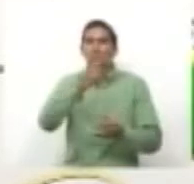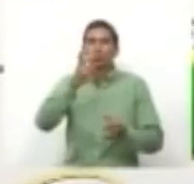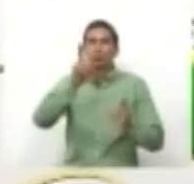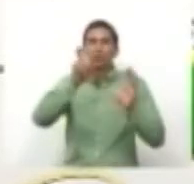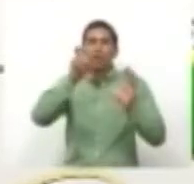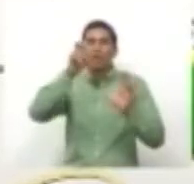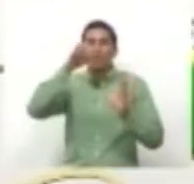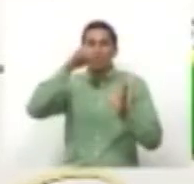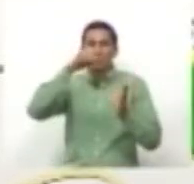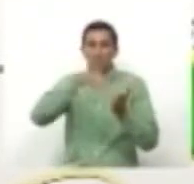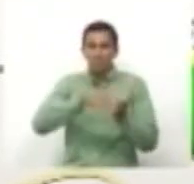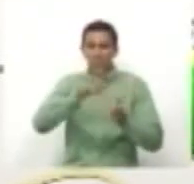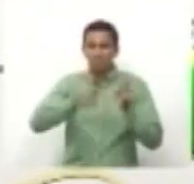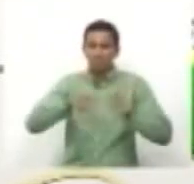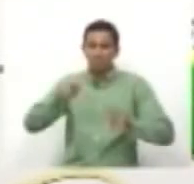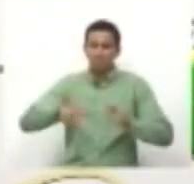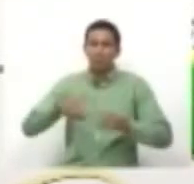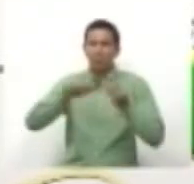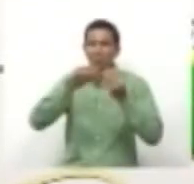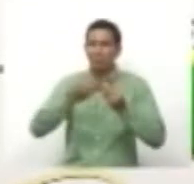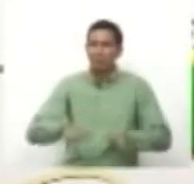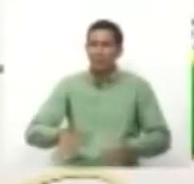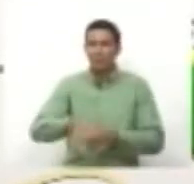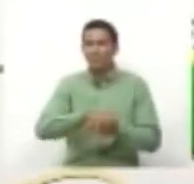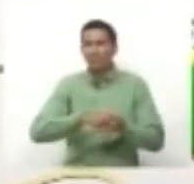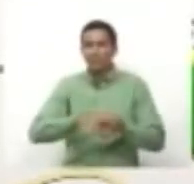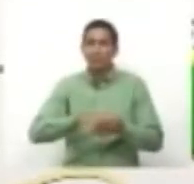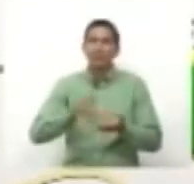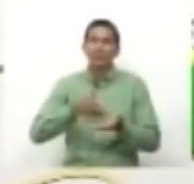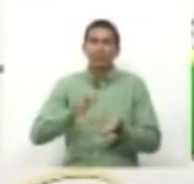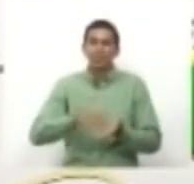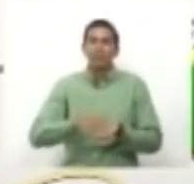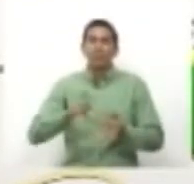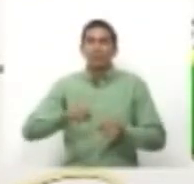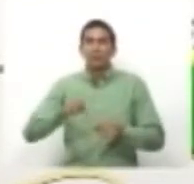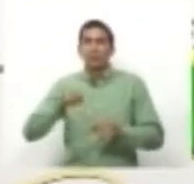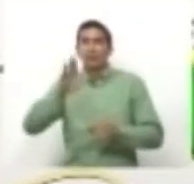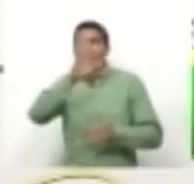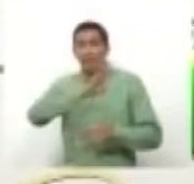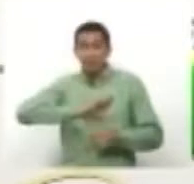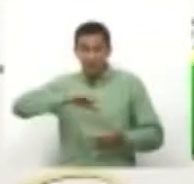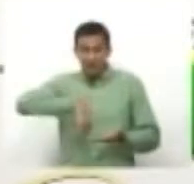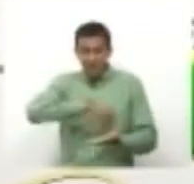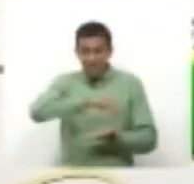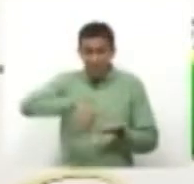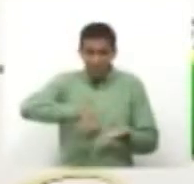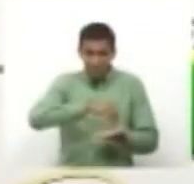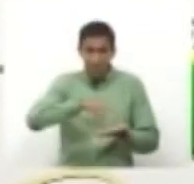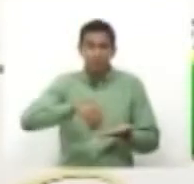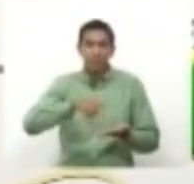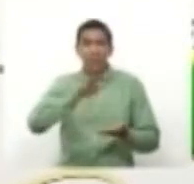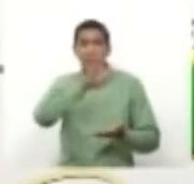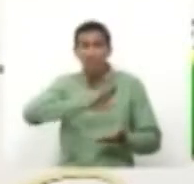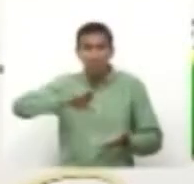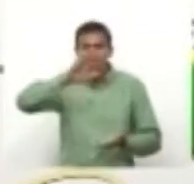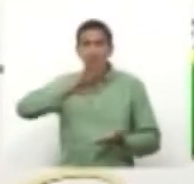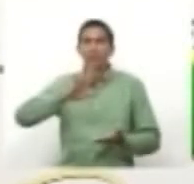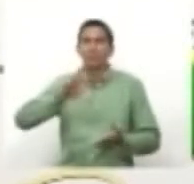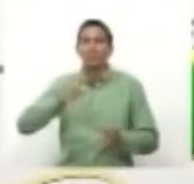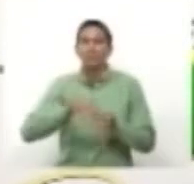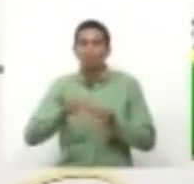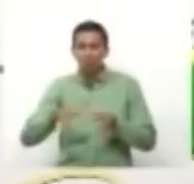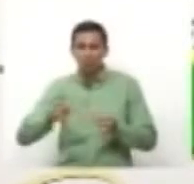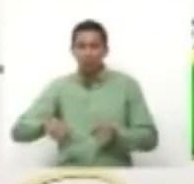a las consecuencias del reciente pasado, las autoridades departamentales y municipales deben activar las alarmas y las